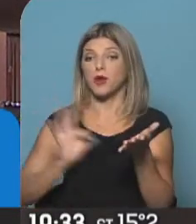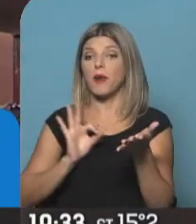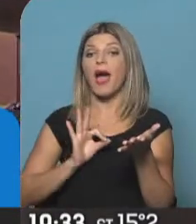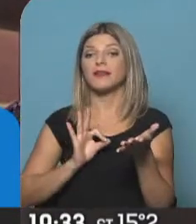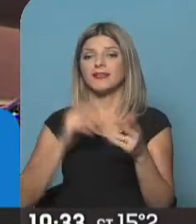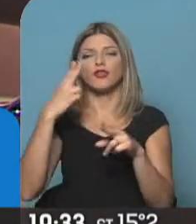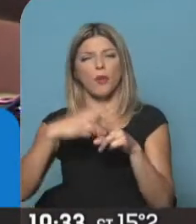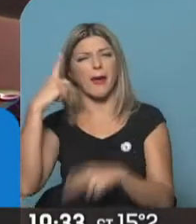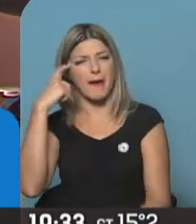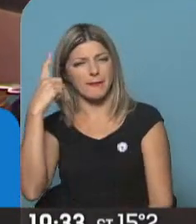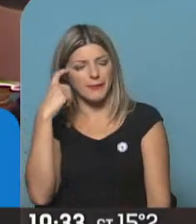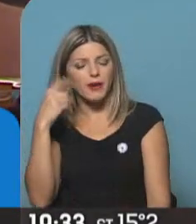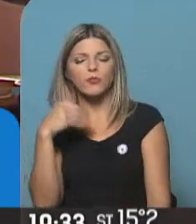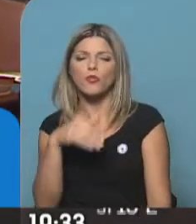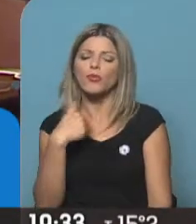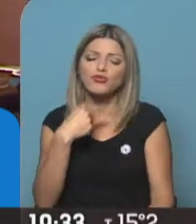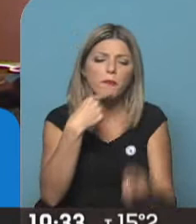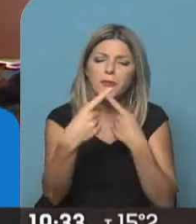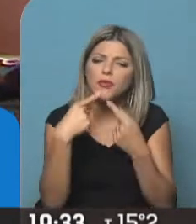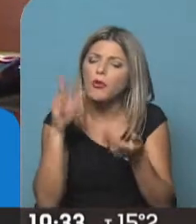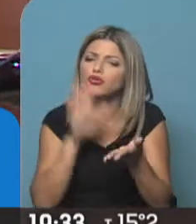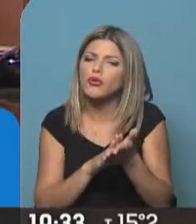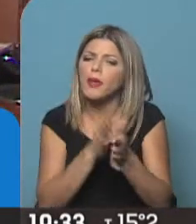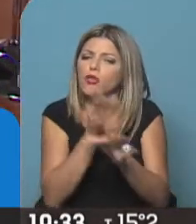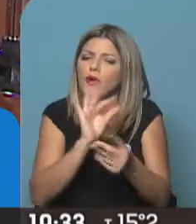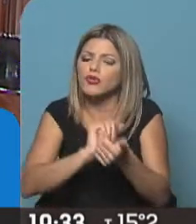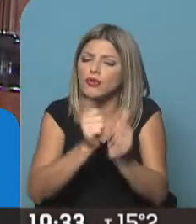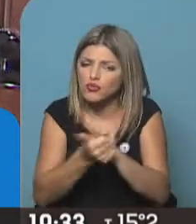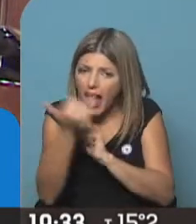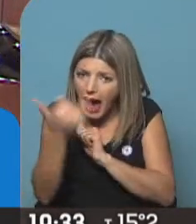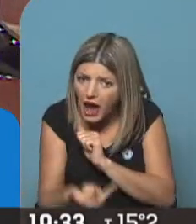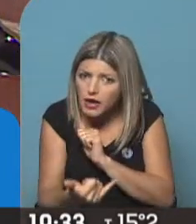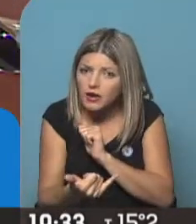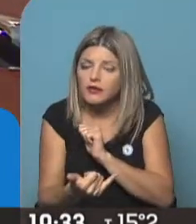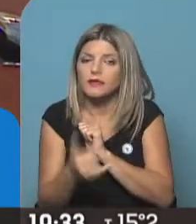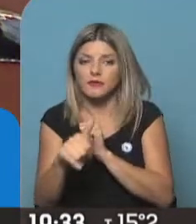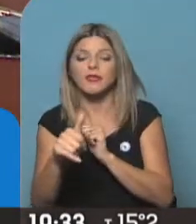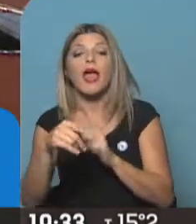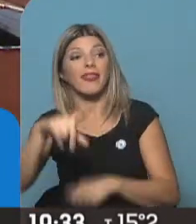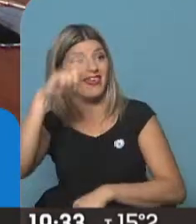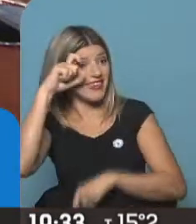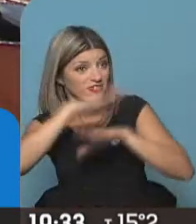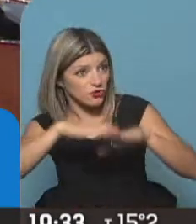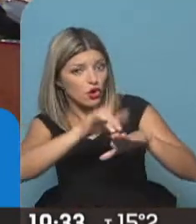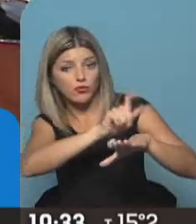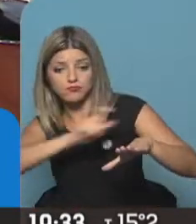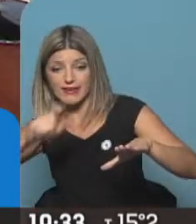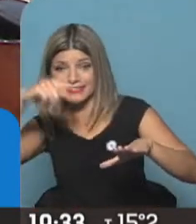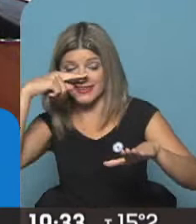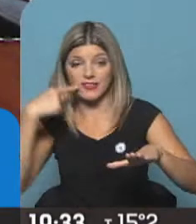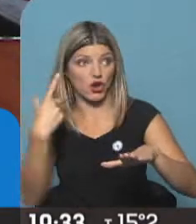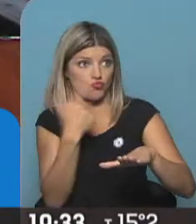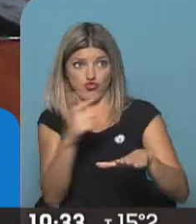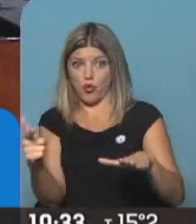cuando se les preguntó ellos hablaban que no recibían educación sexual en las escuelas siete de cada diez pese a que la ley estaba vigente desde hace dos años